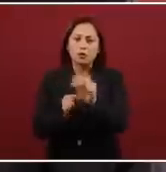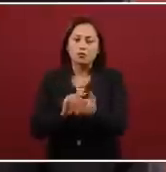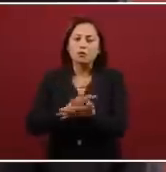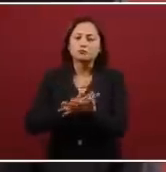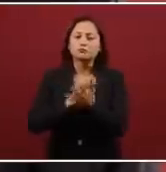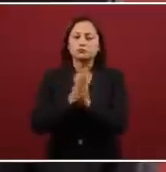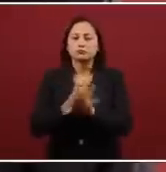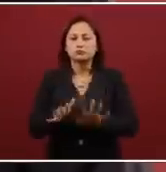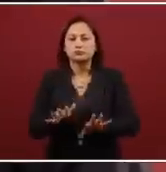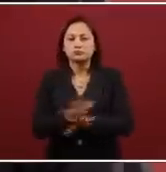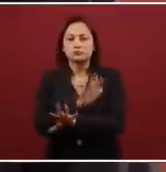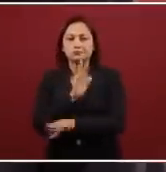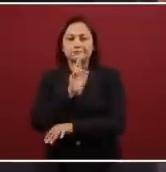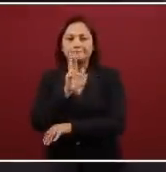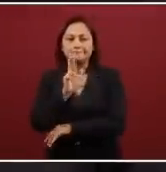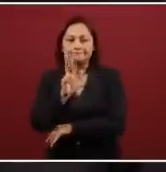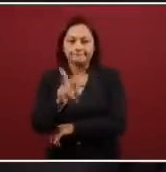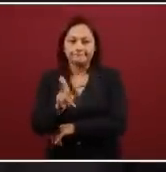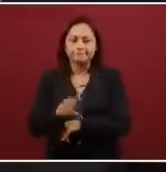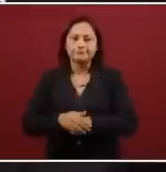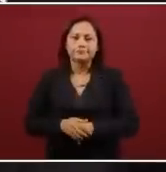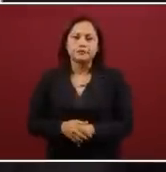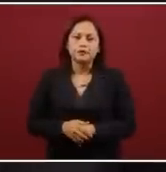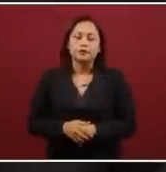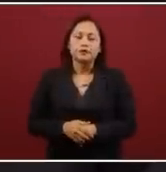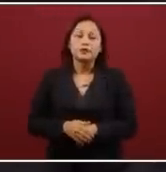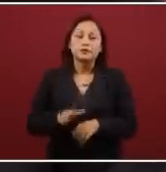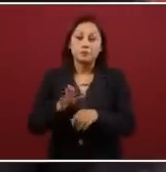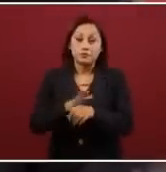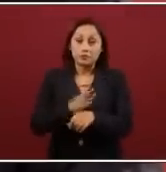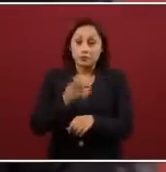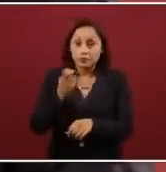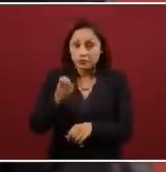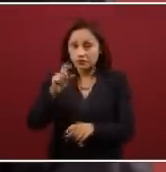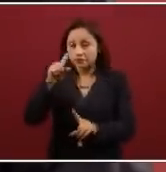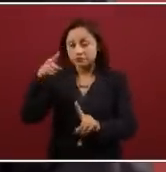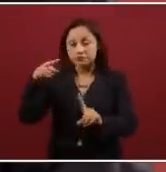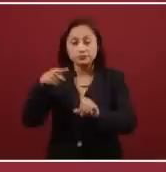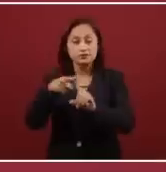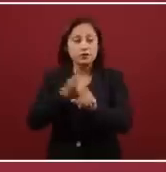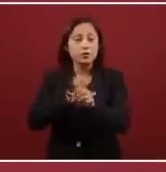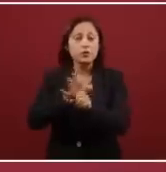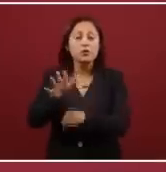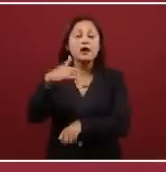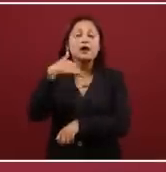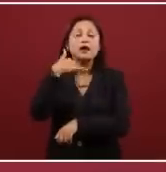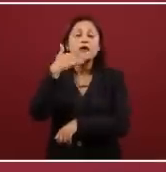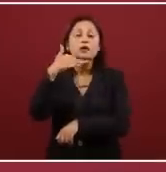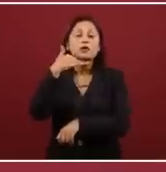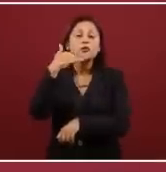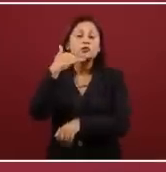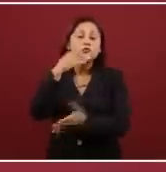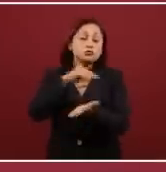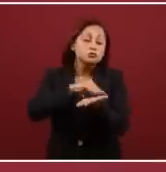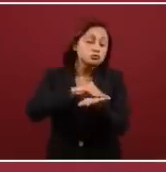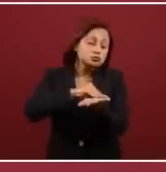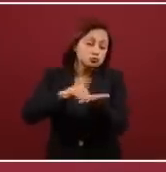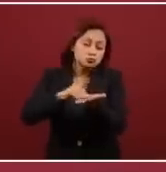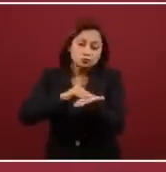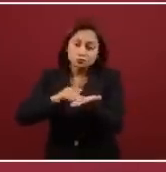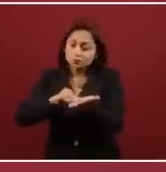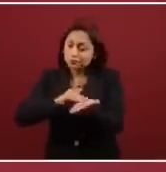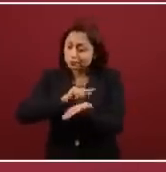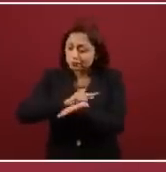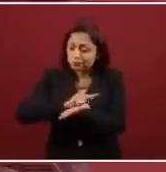por eso es que queremos desterrar la corrupción. Por eso es que queremos